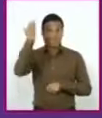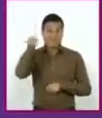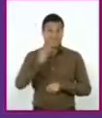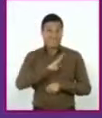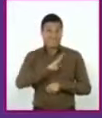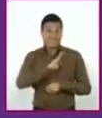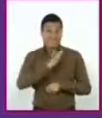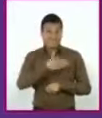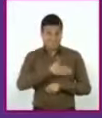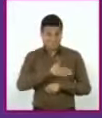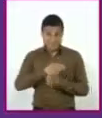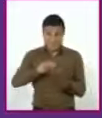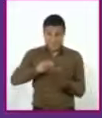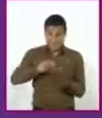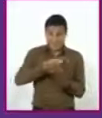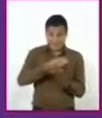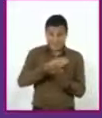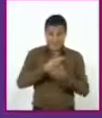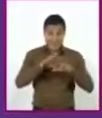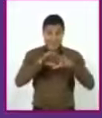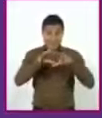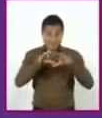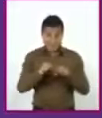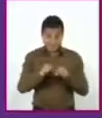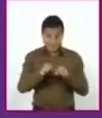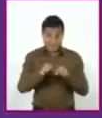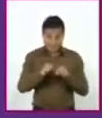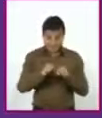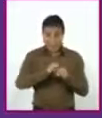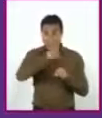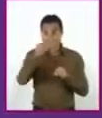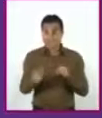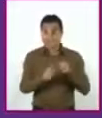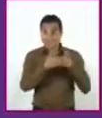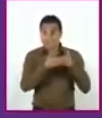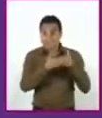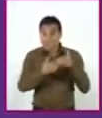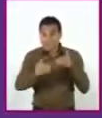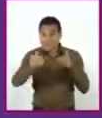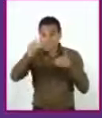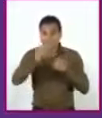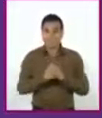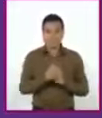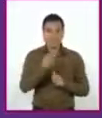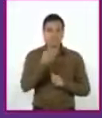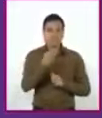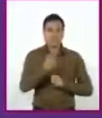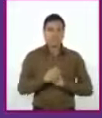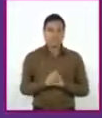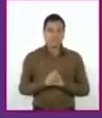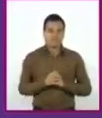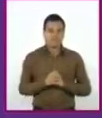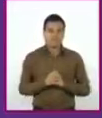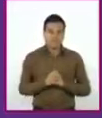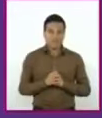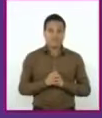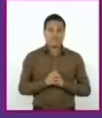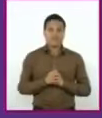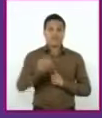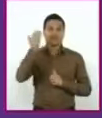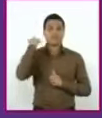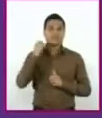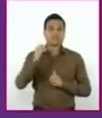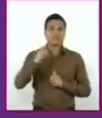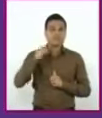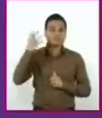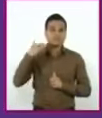el ciclo La Plaza Principal, su entorno y su historia, organizado por el Instituto Nacional de Antropología